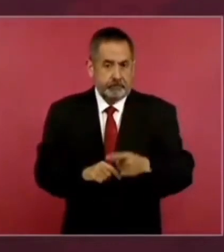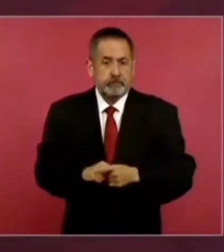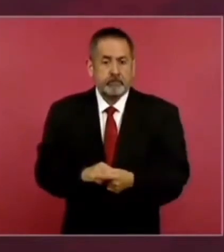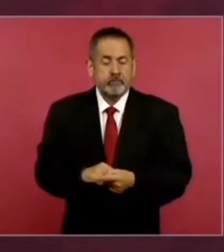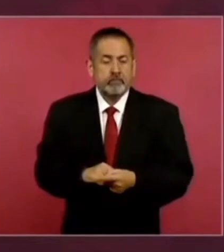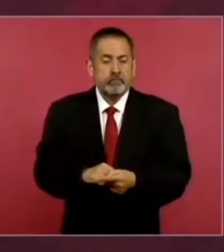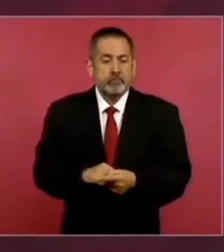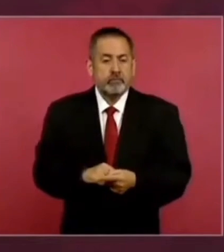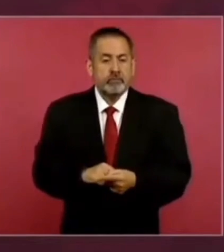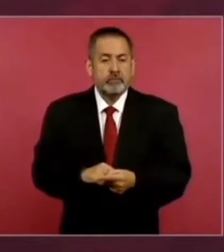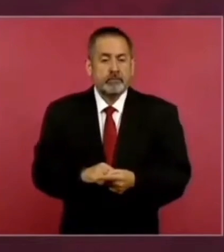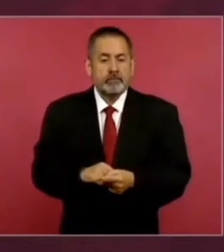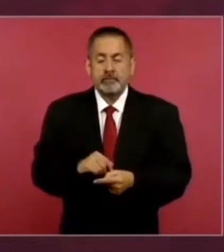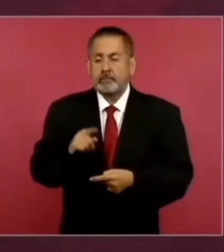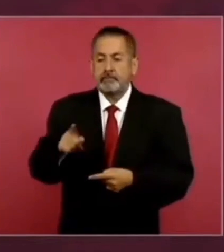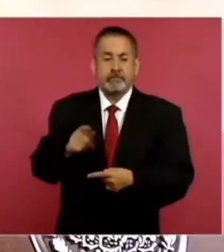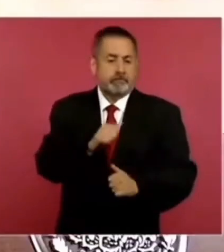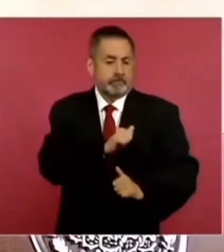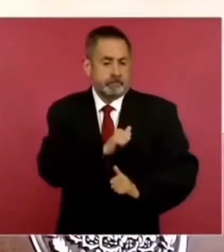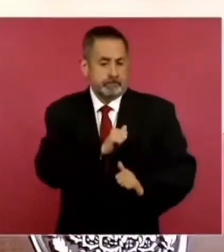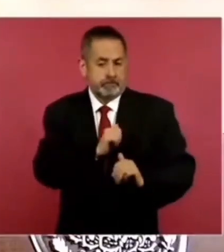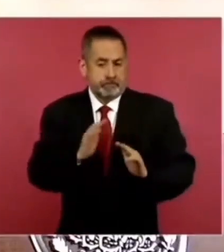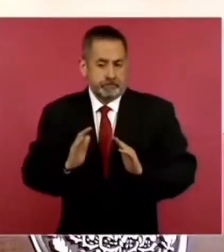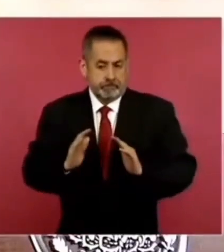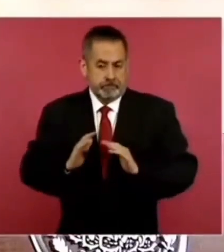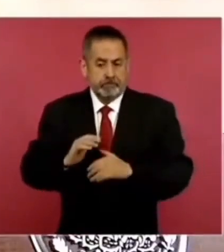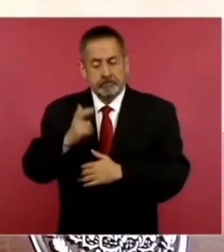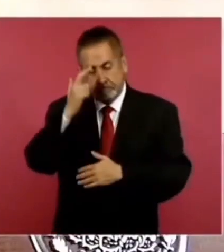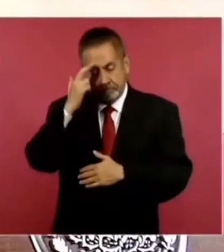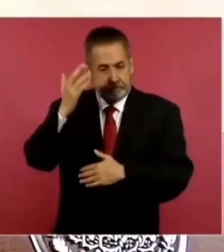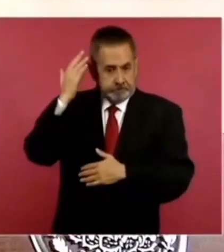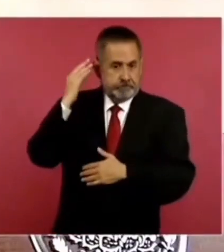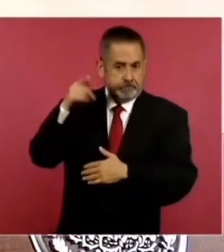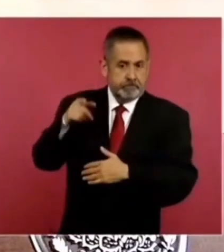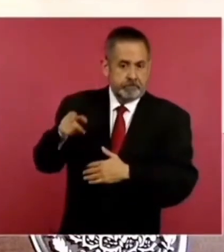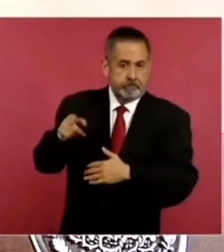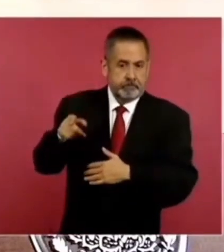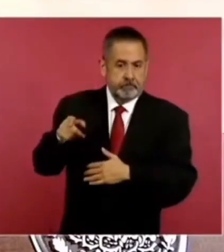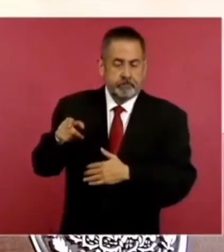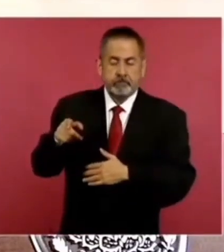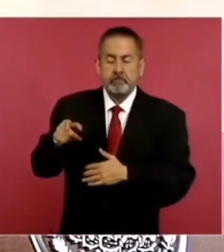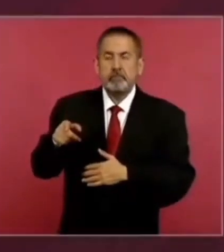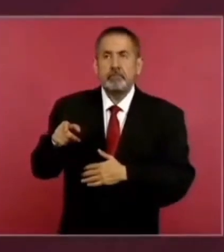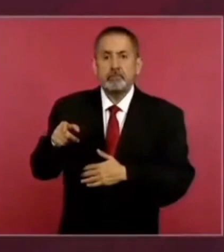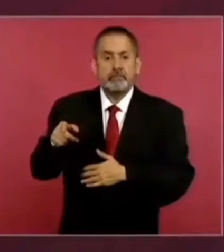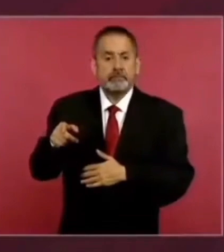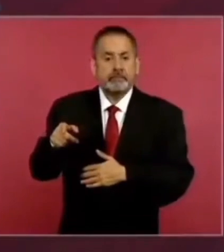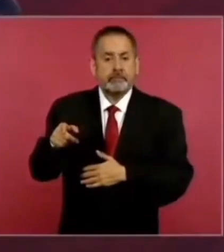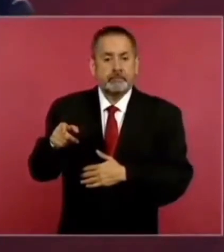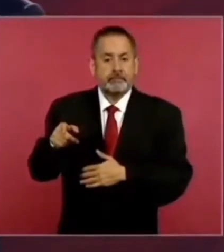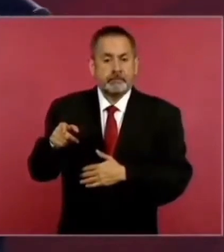la actuación del ejército en momentos